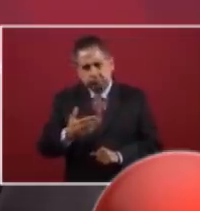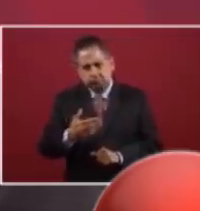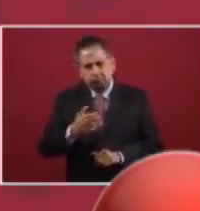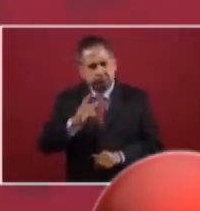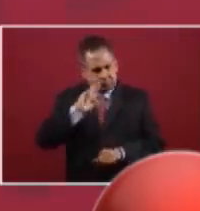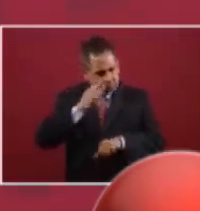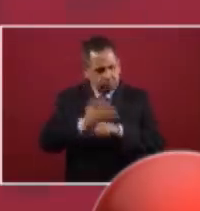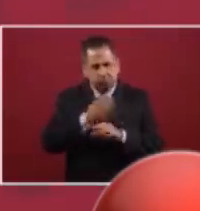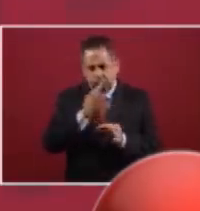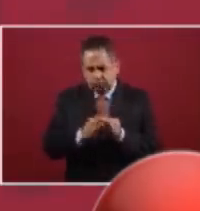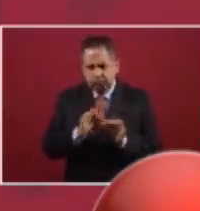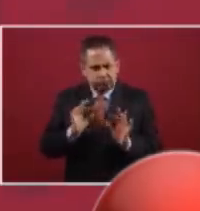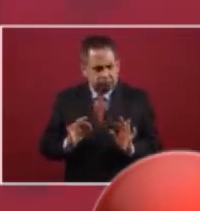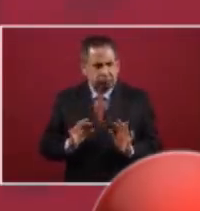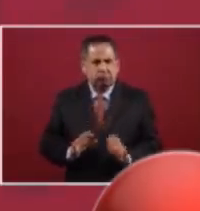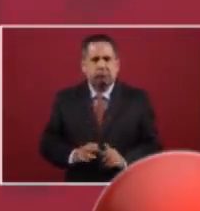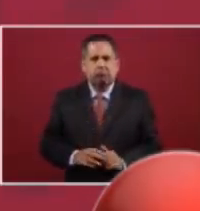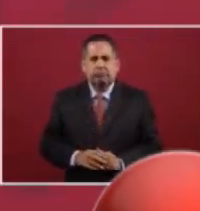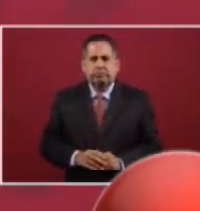responsable.